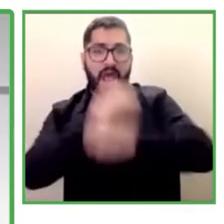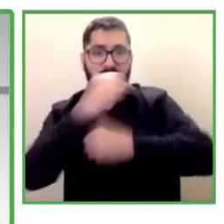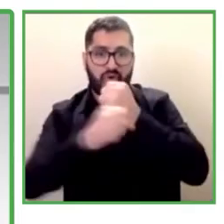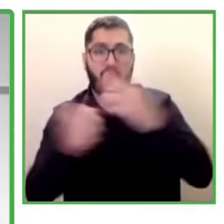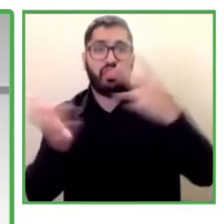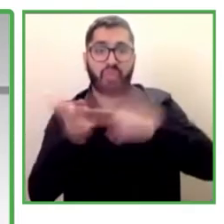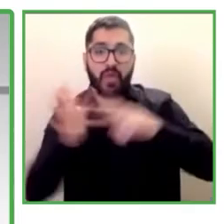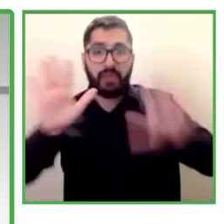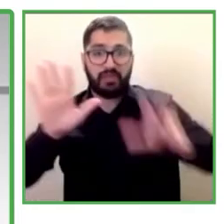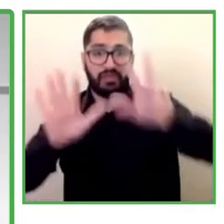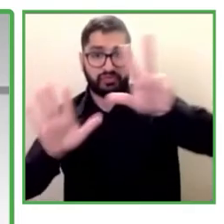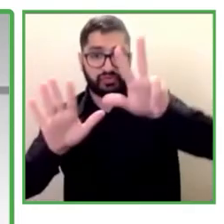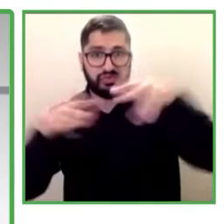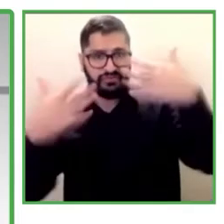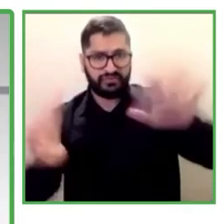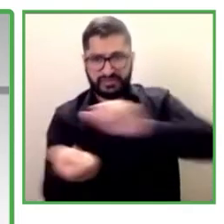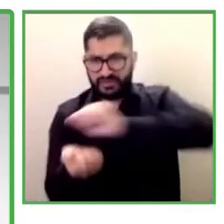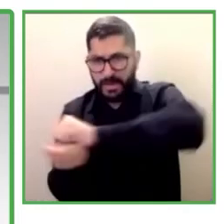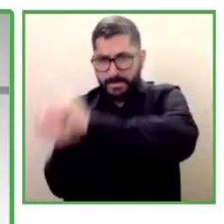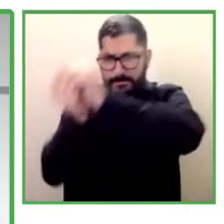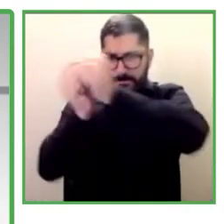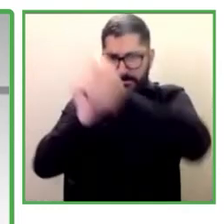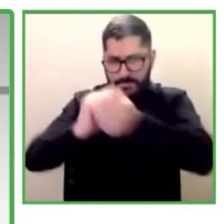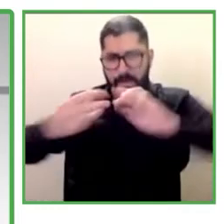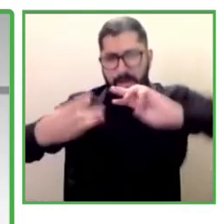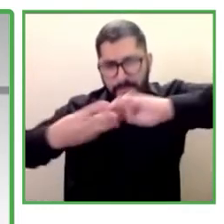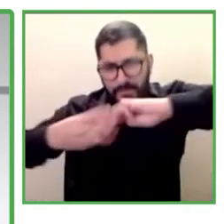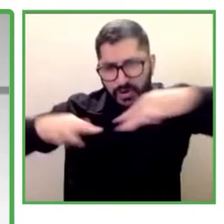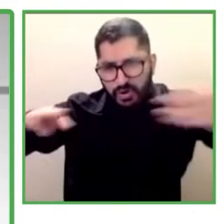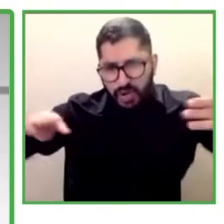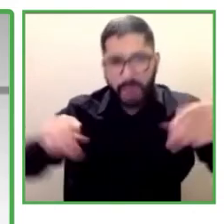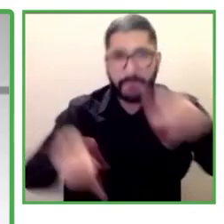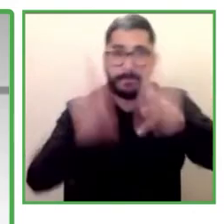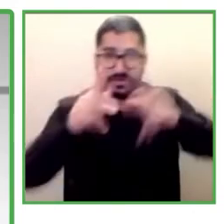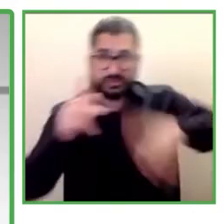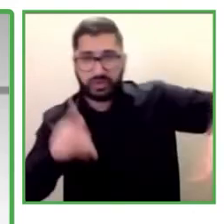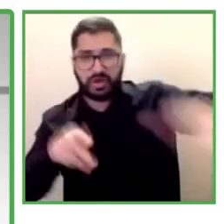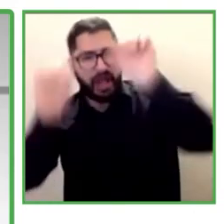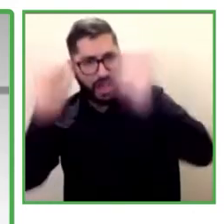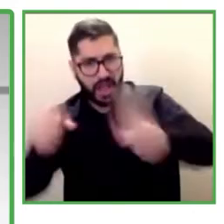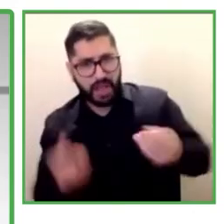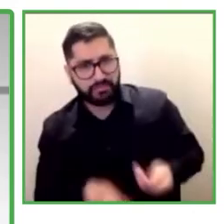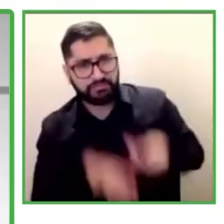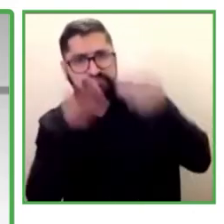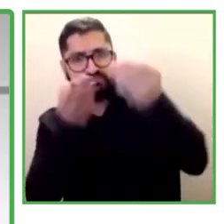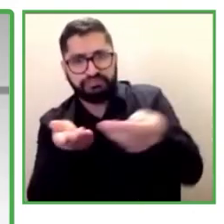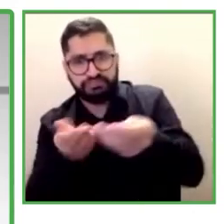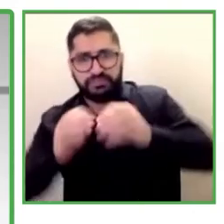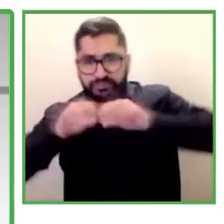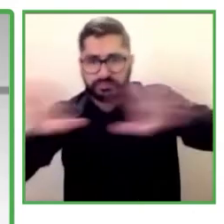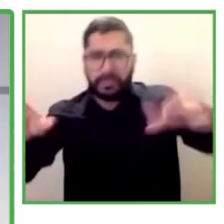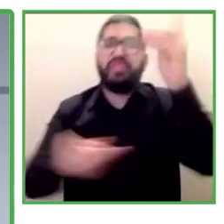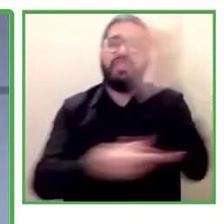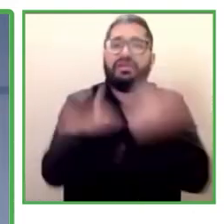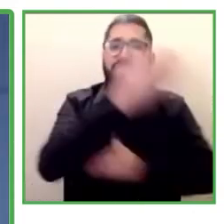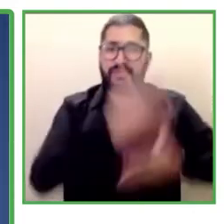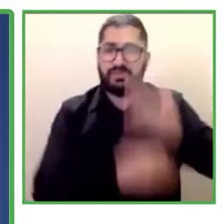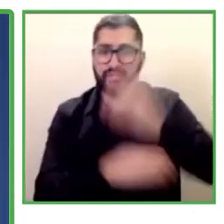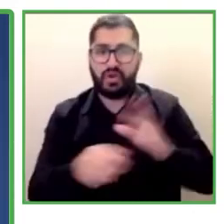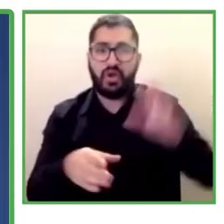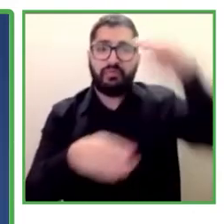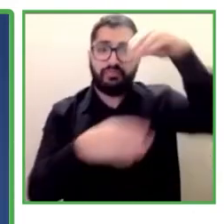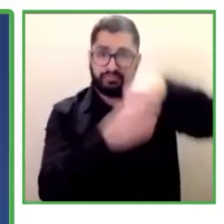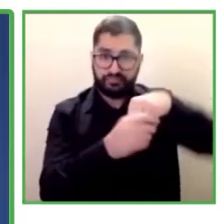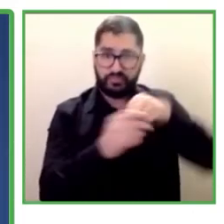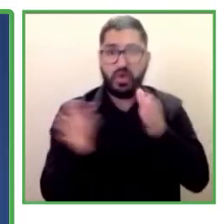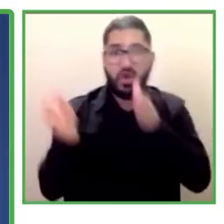metodologías y herramientas a profesionales y miembros de organizaciones de personas con discapacidad de Honduras, Nicaragua, El Salvador y Bolivia,